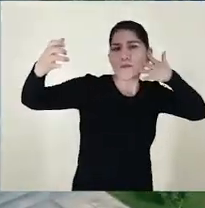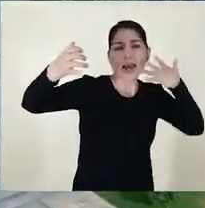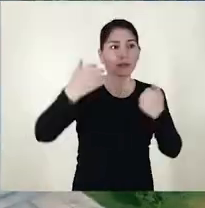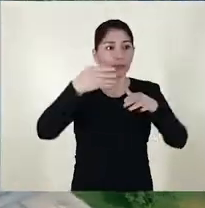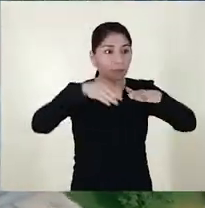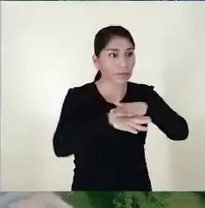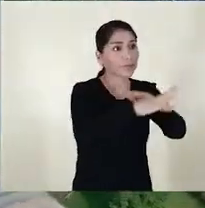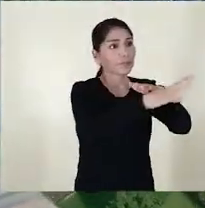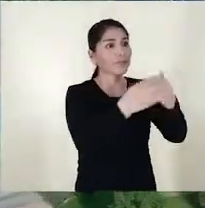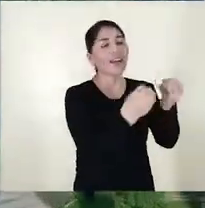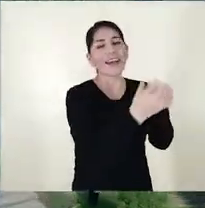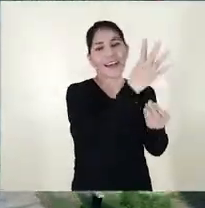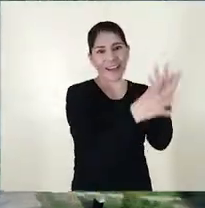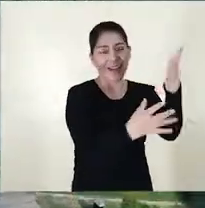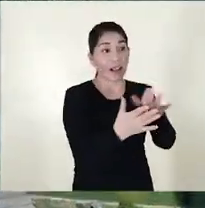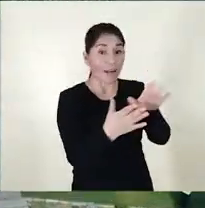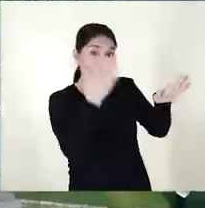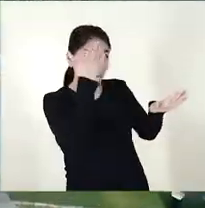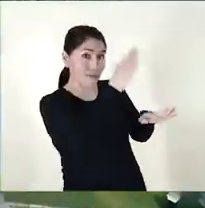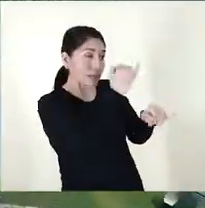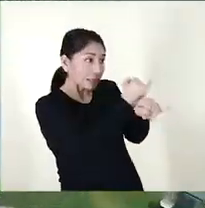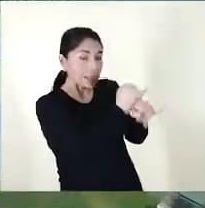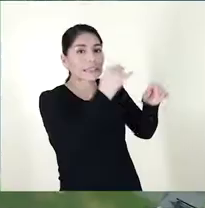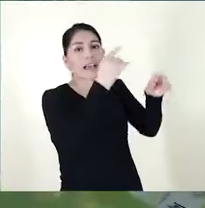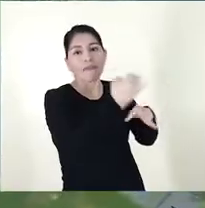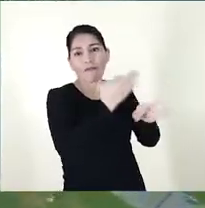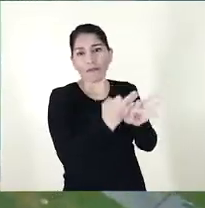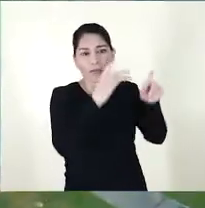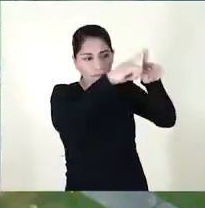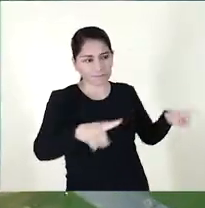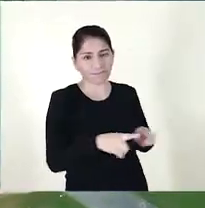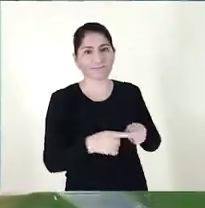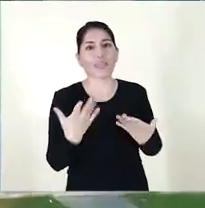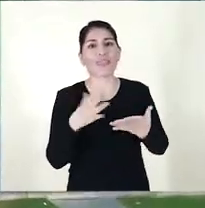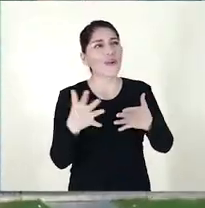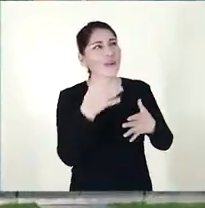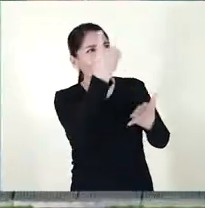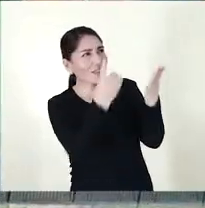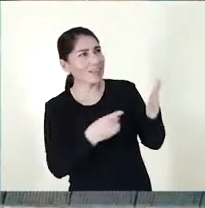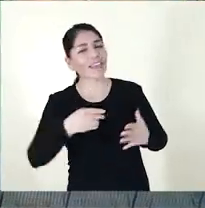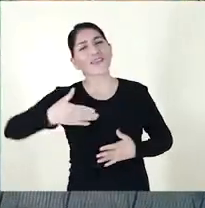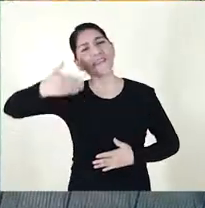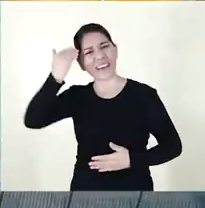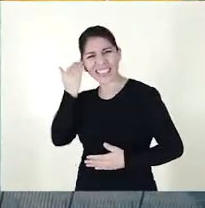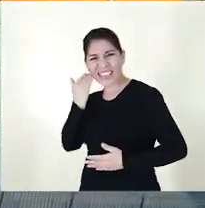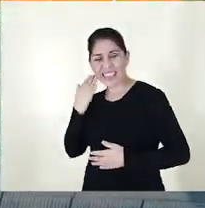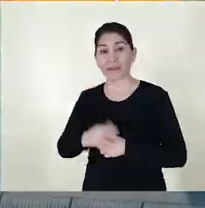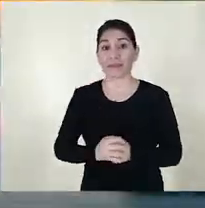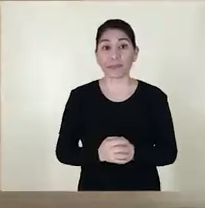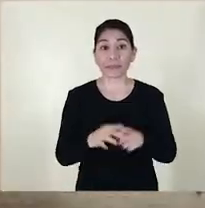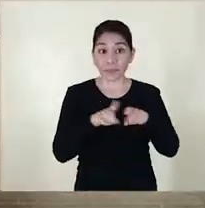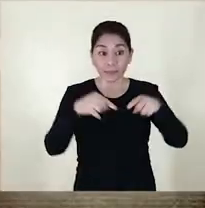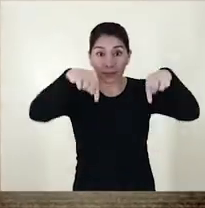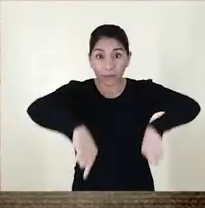lleva al espacio octogonal del jardín y a la capilla con su frontón triangular. Todo al más puro estilo del clasicismo inglés de ese